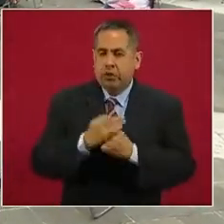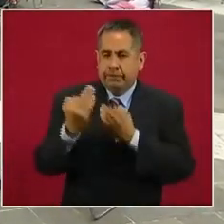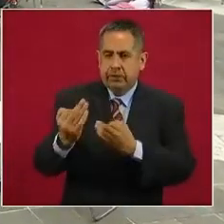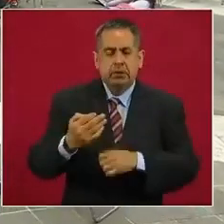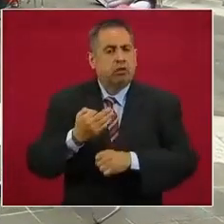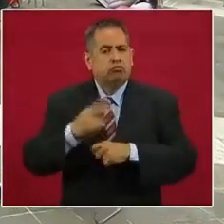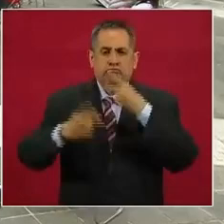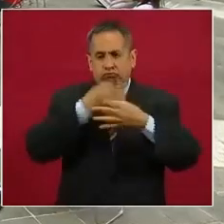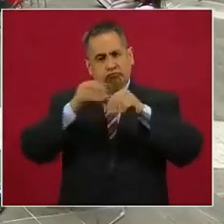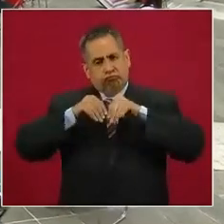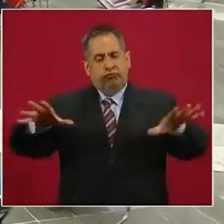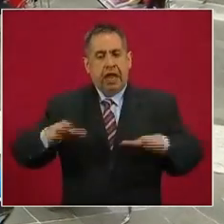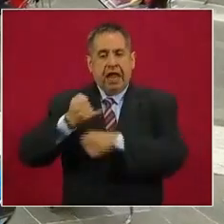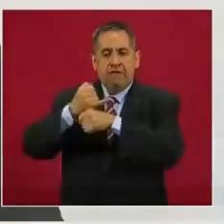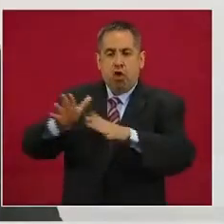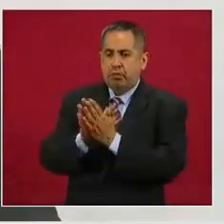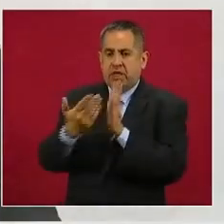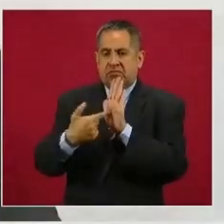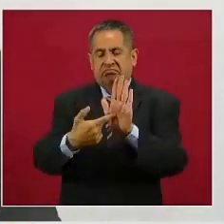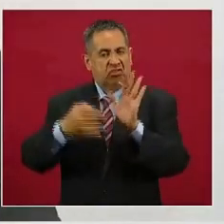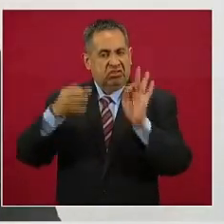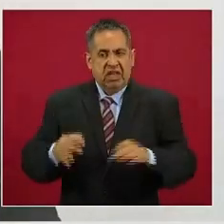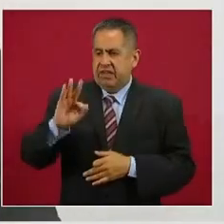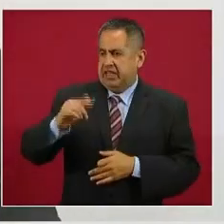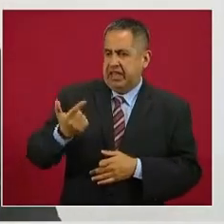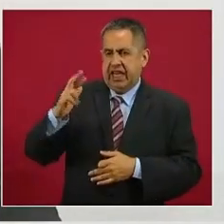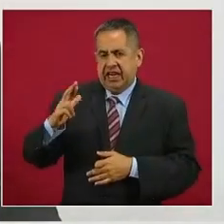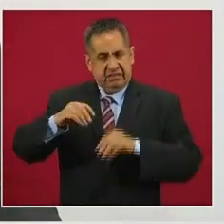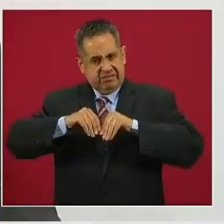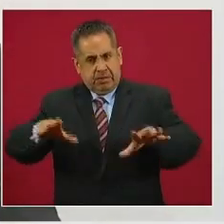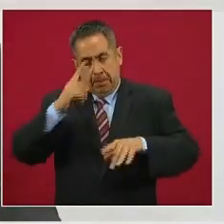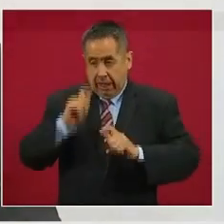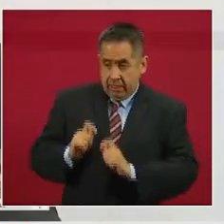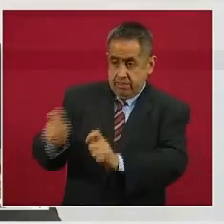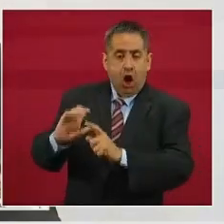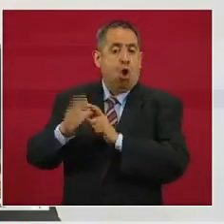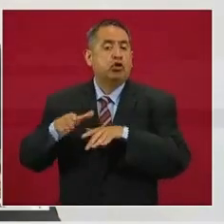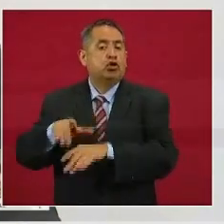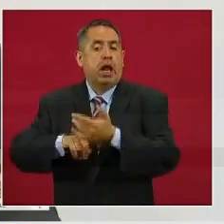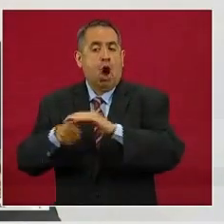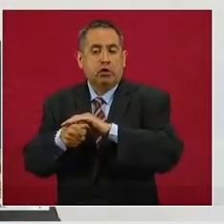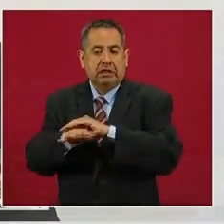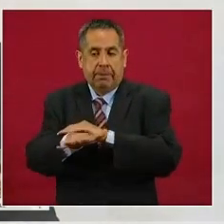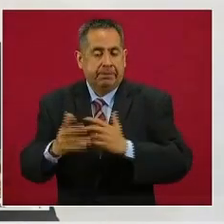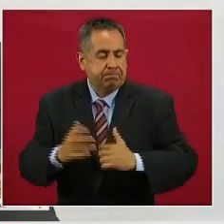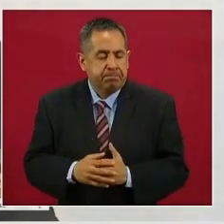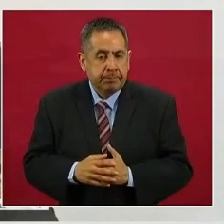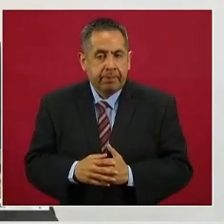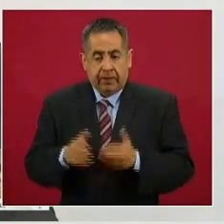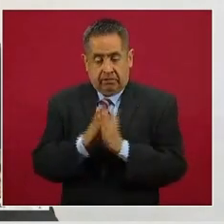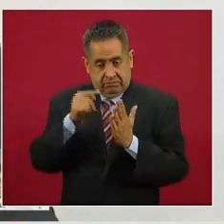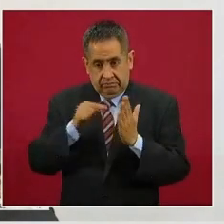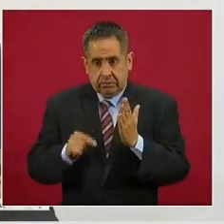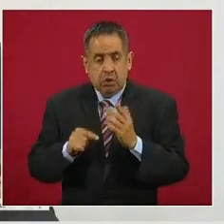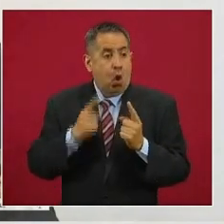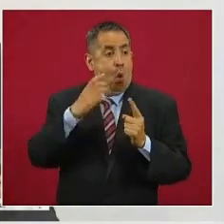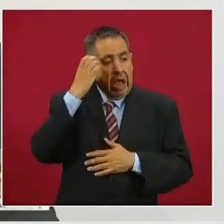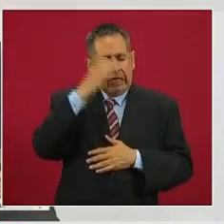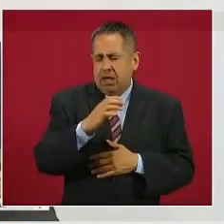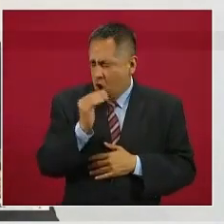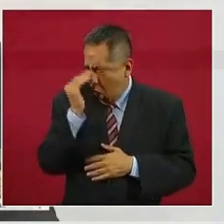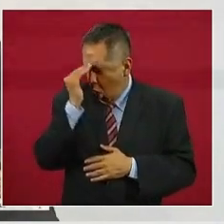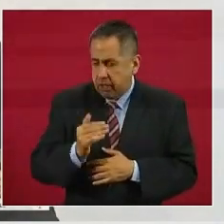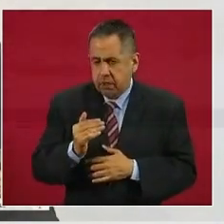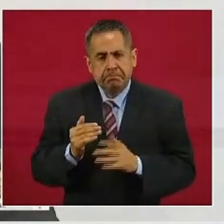ustedes, voy a hacer público el informe institucional que rinde la Fiscalía General de la República a la comisión sobre el caso Ayotzinapa, el cual no fue únicamente un crimen